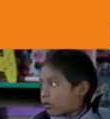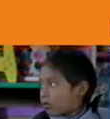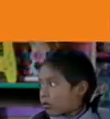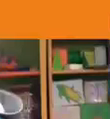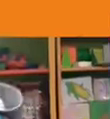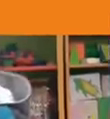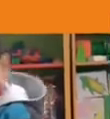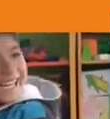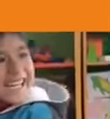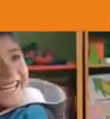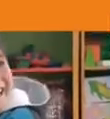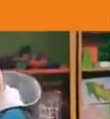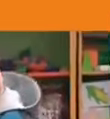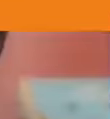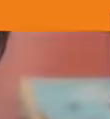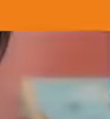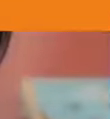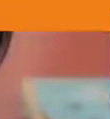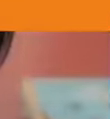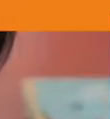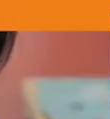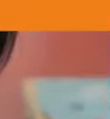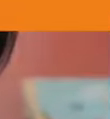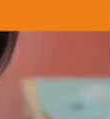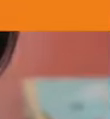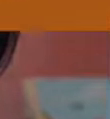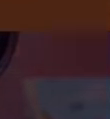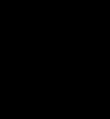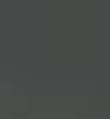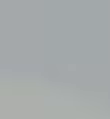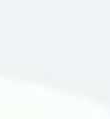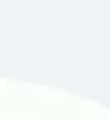Estamos viendo Aprendo en Casa, secundaria.